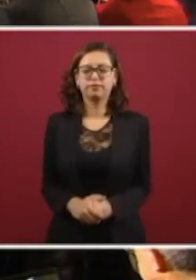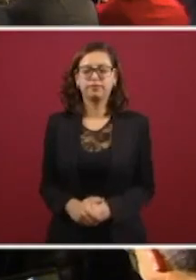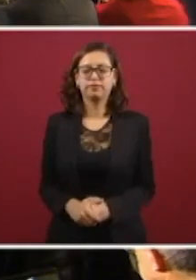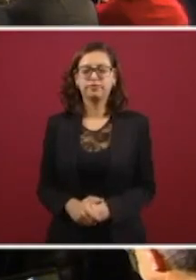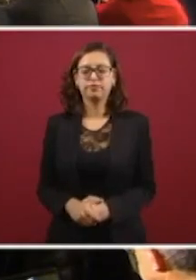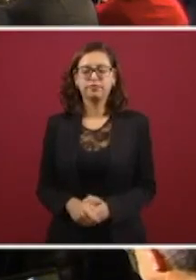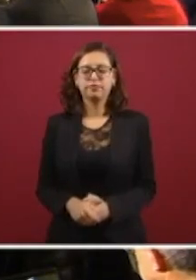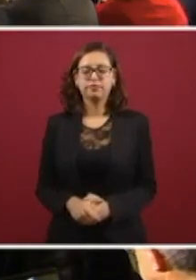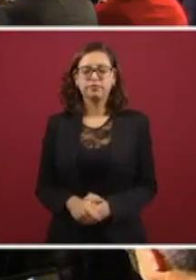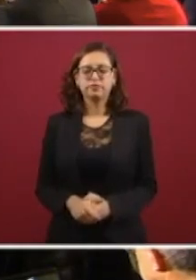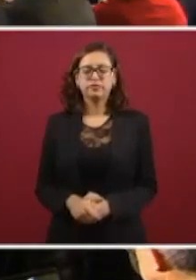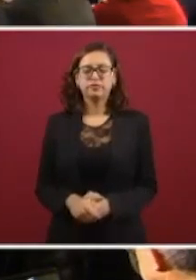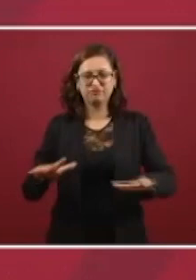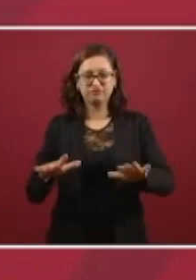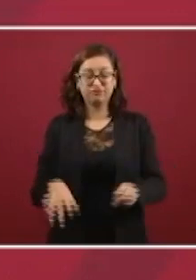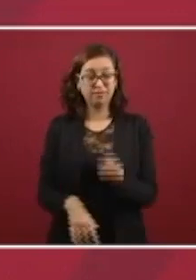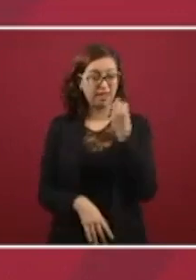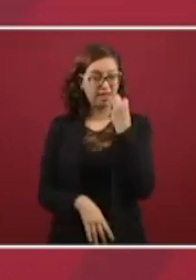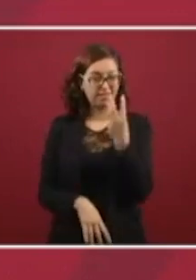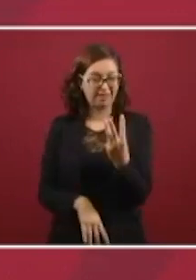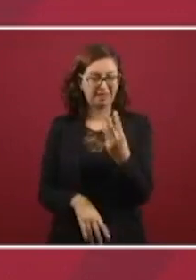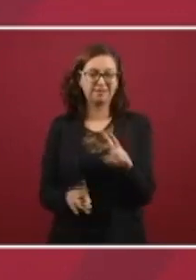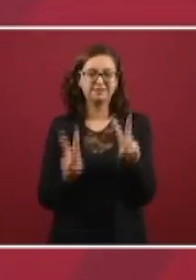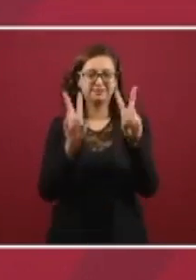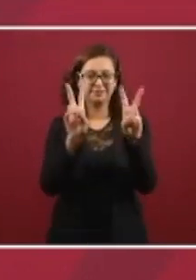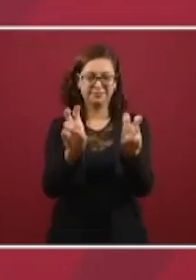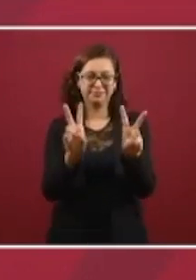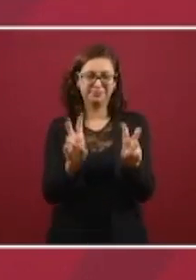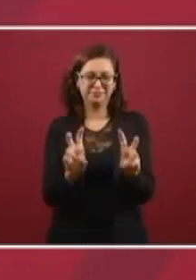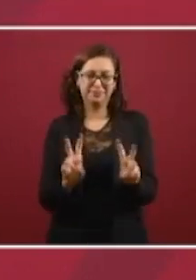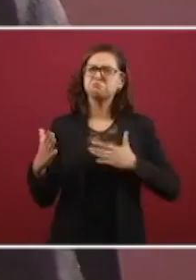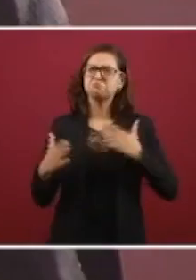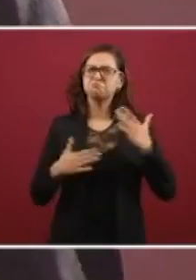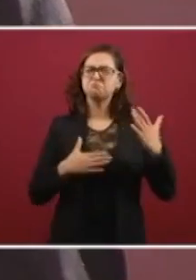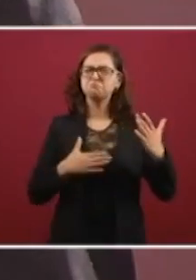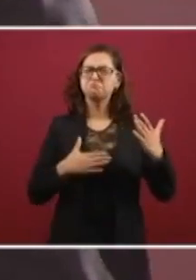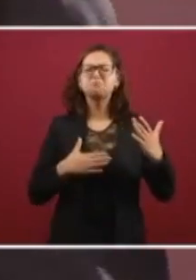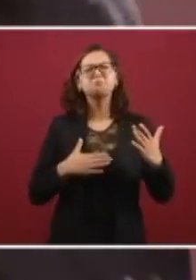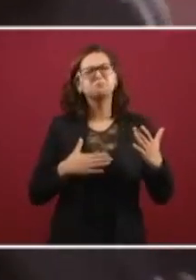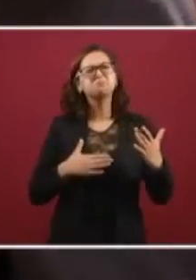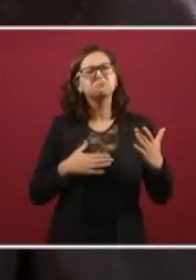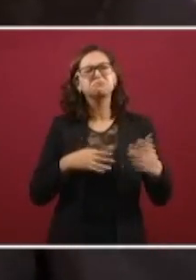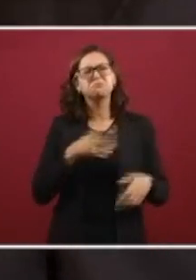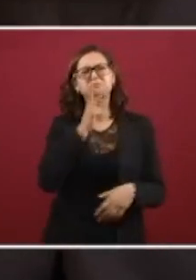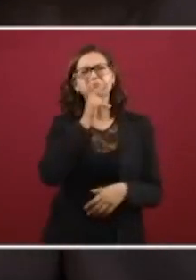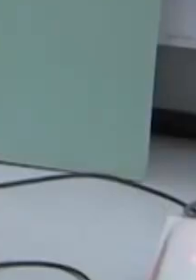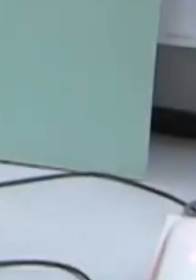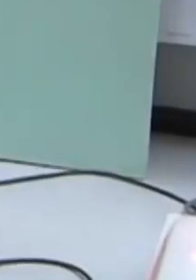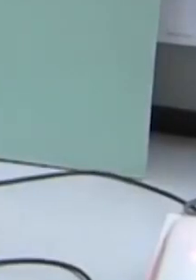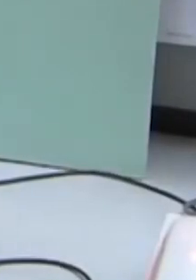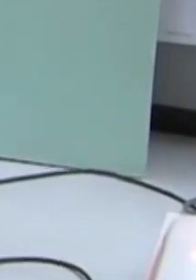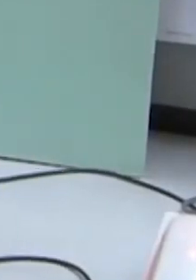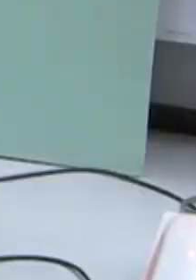El presidente Andrés Manuel López Obrador ofreció un dato que permite entender la magnitud y el poder de las mineras.